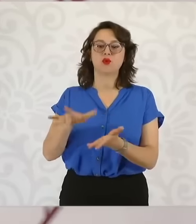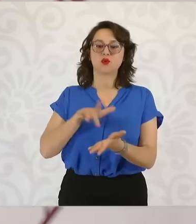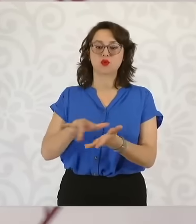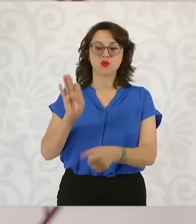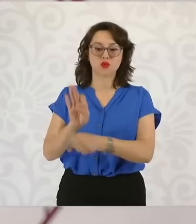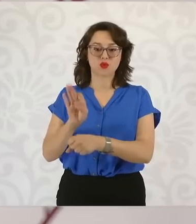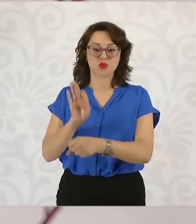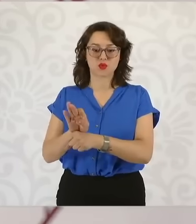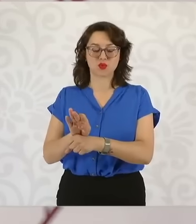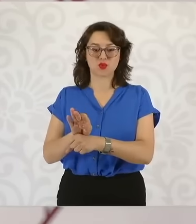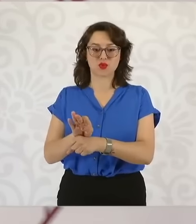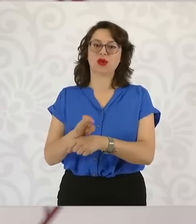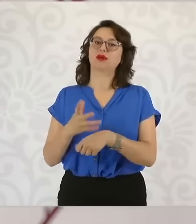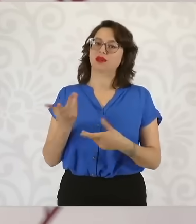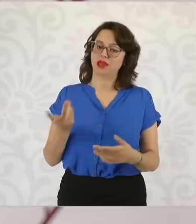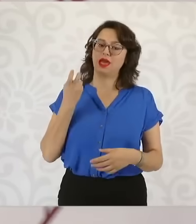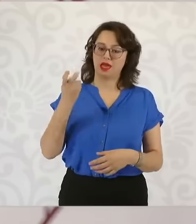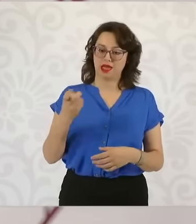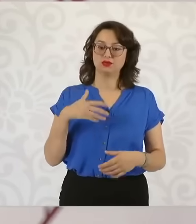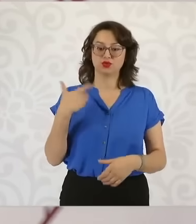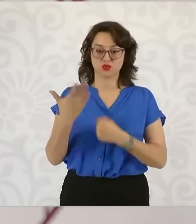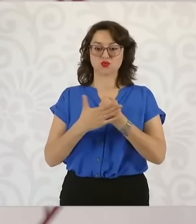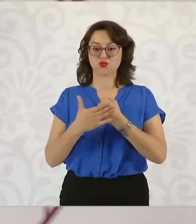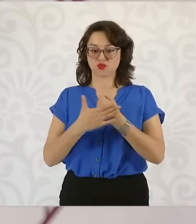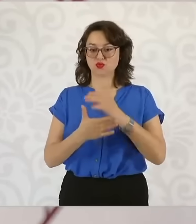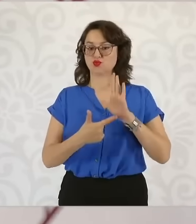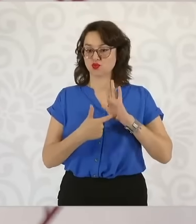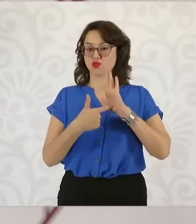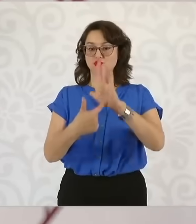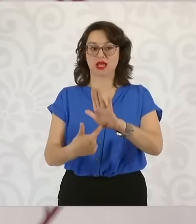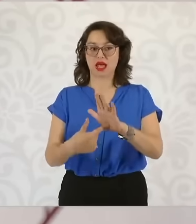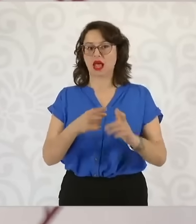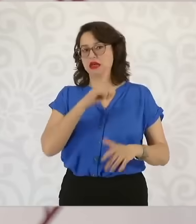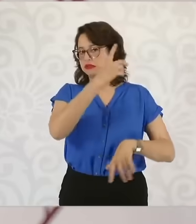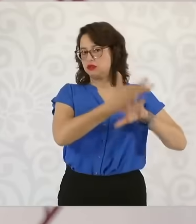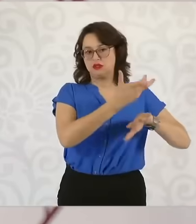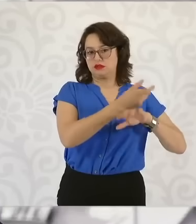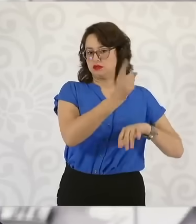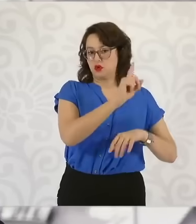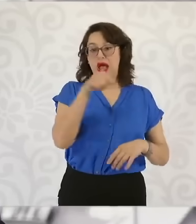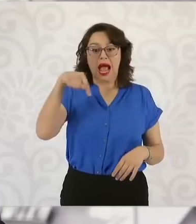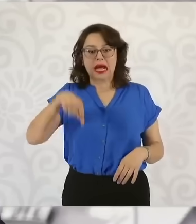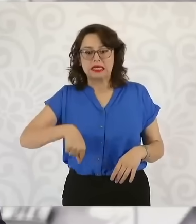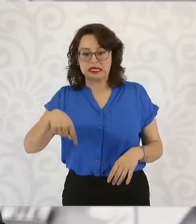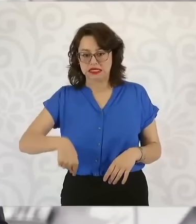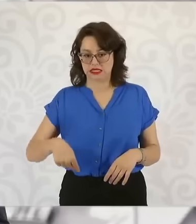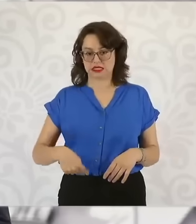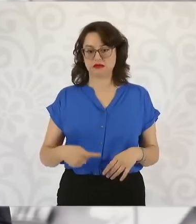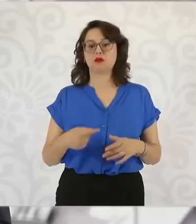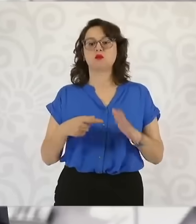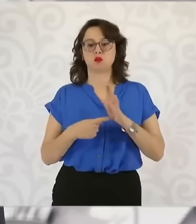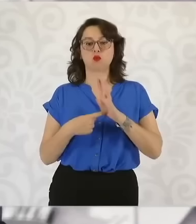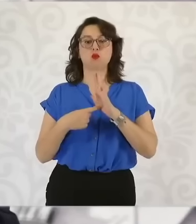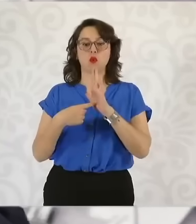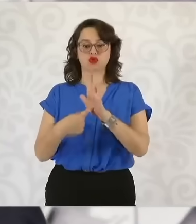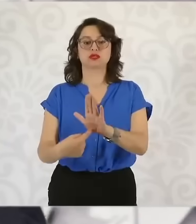Y eso lo vamos a demostrar, pero eso no es en el juicio de Florida, ese es en el juicio mexicano, ¿me entienden?